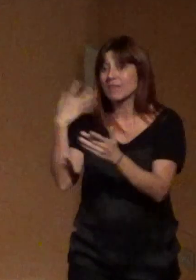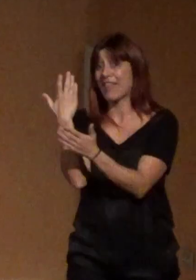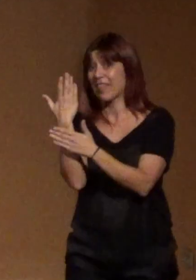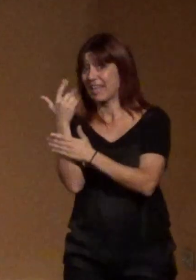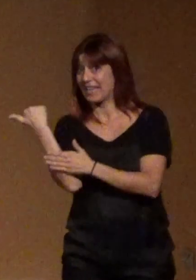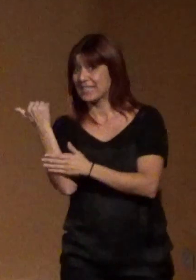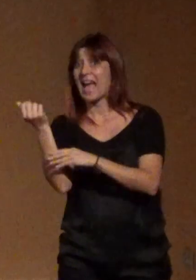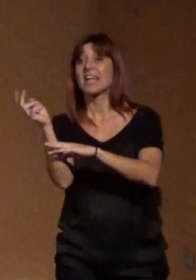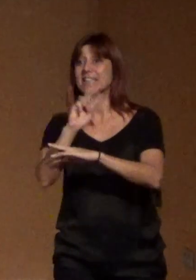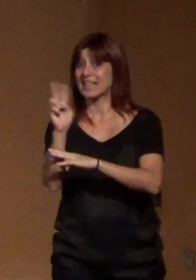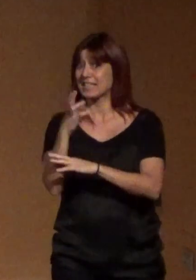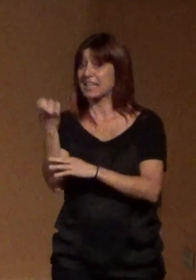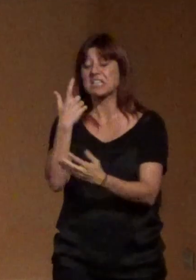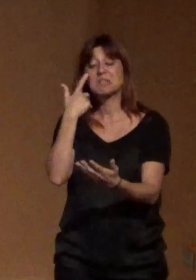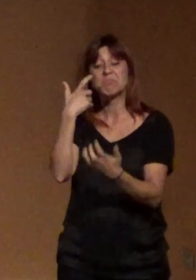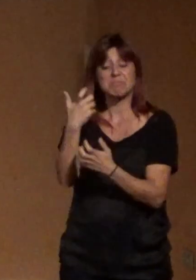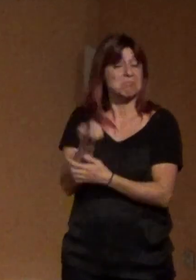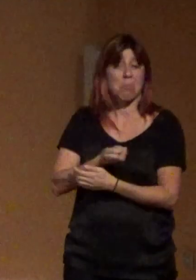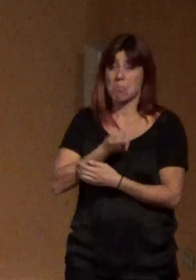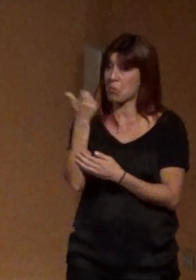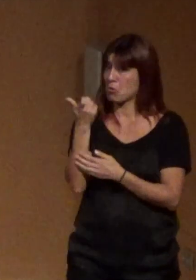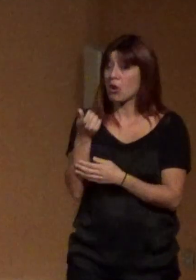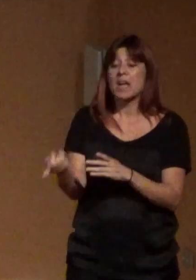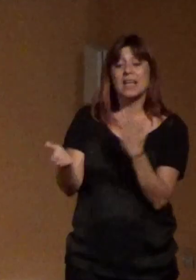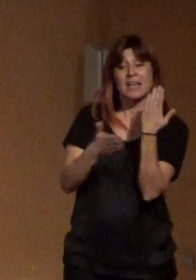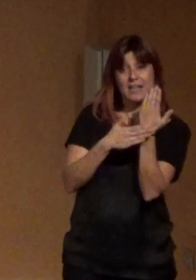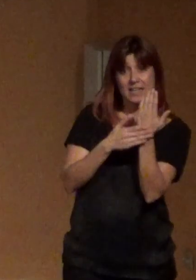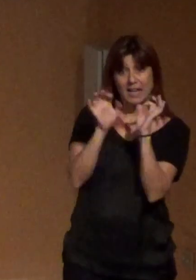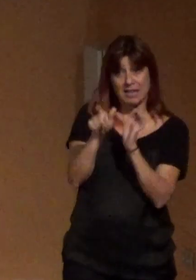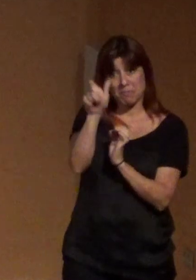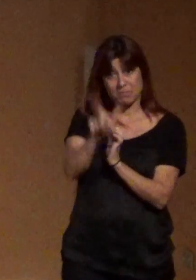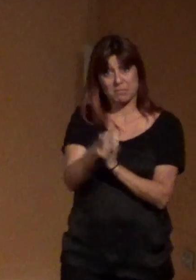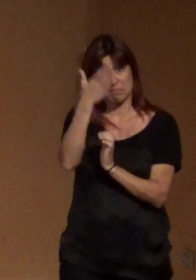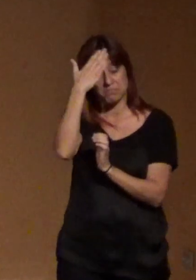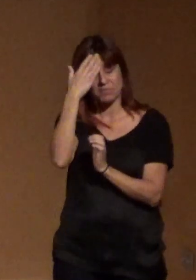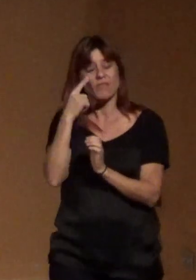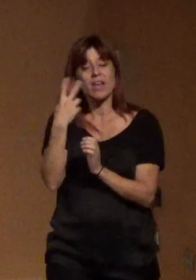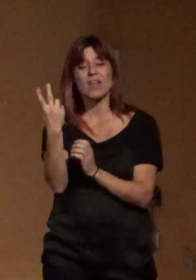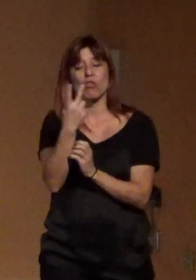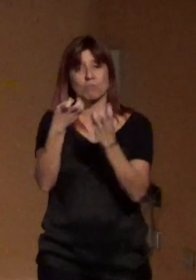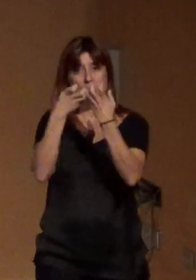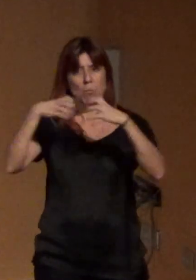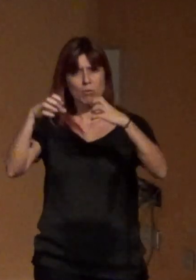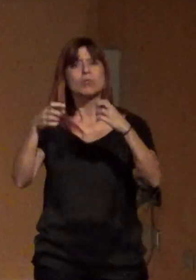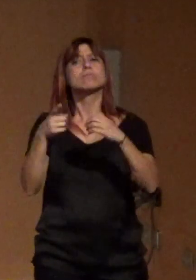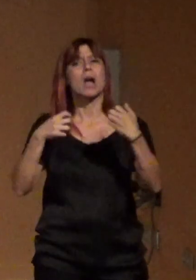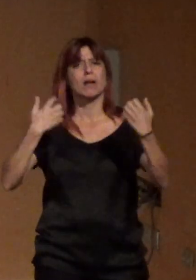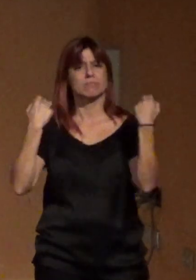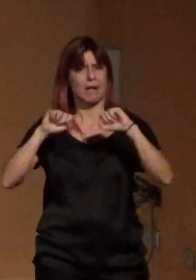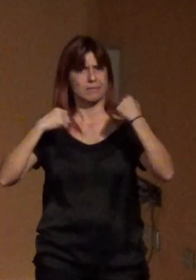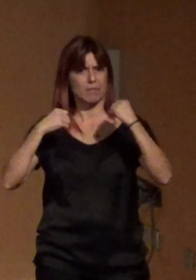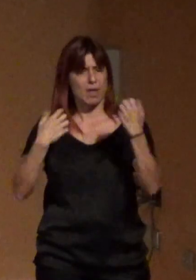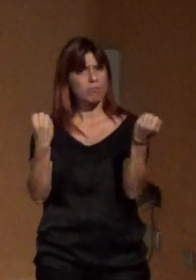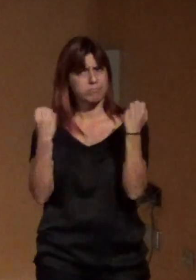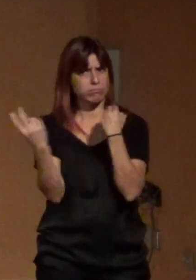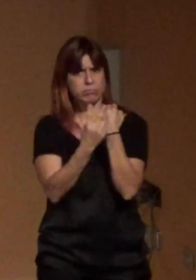es muy poco relevante los dipolos, y en la izquierda, si el sujeto normal, los dipolos tienen un volumen de actividad muy potente, ¿no? Entonces, lo que se vio